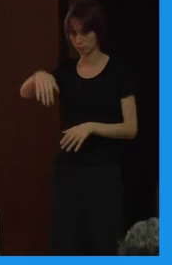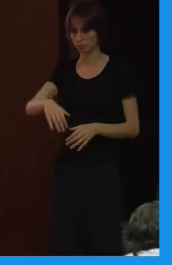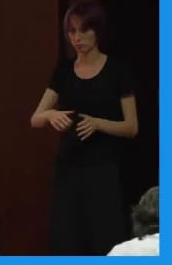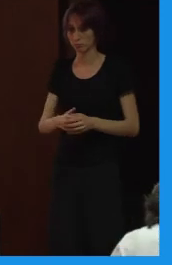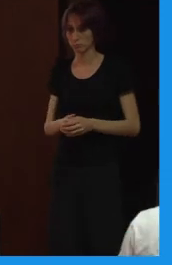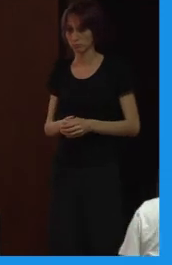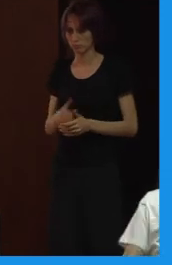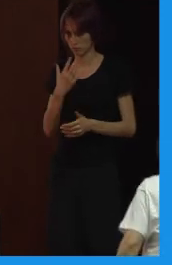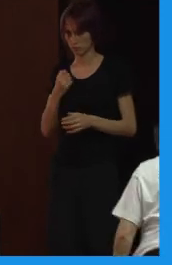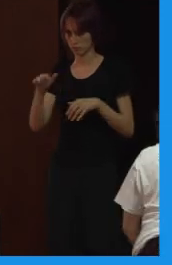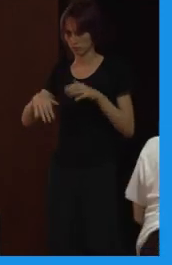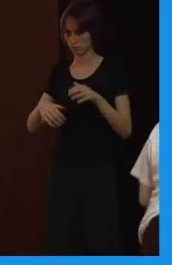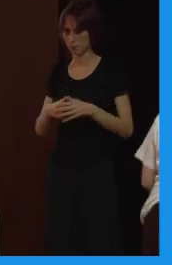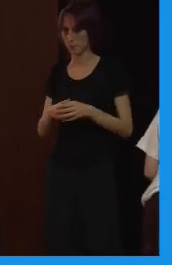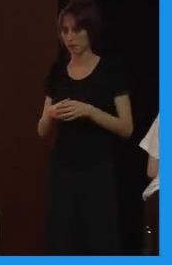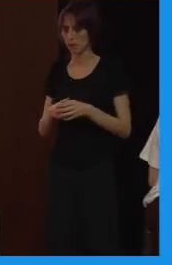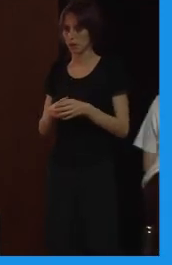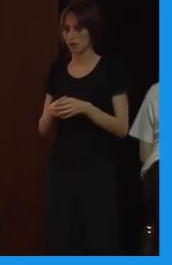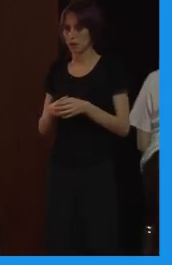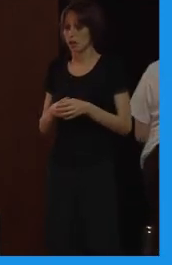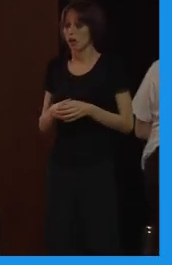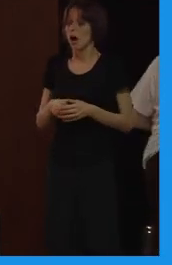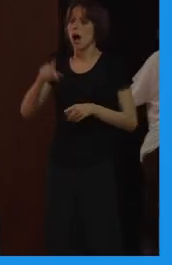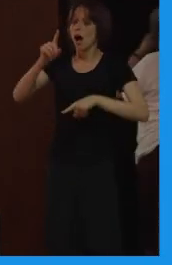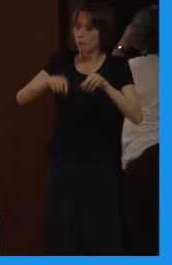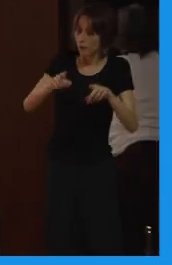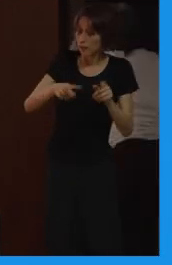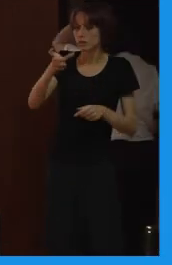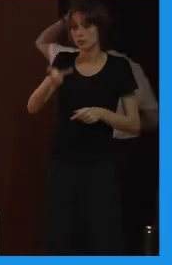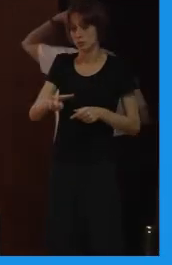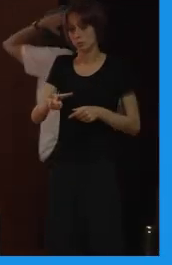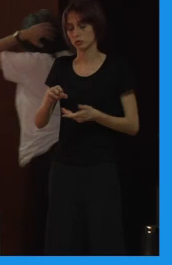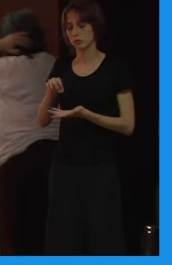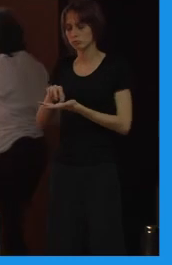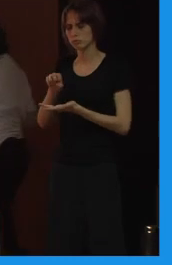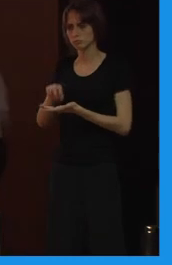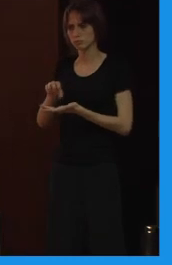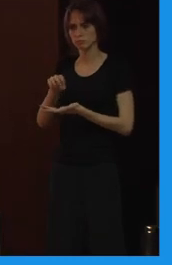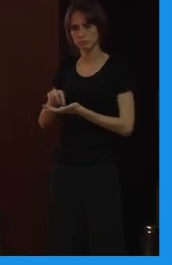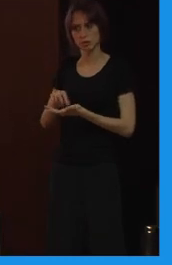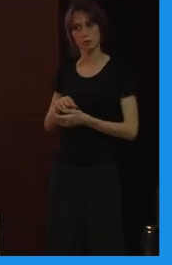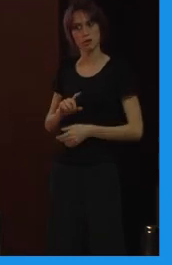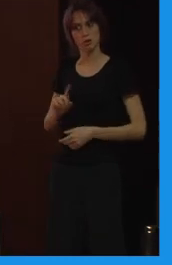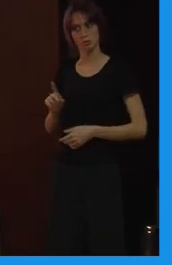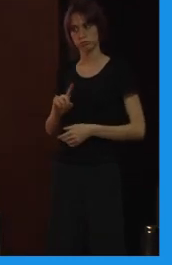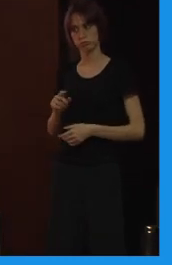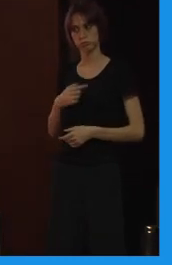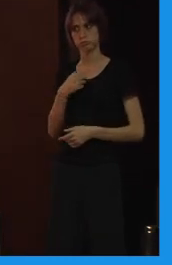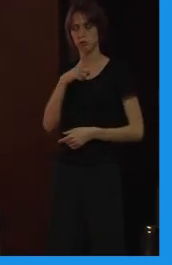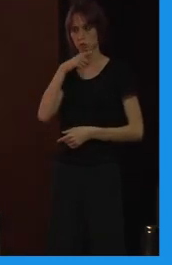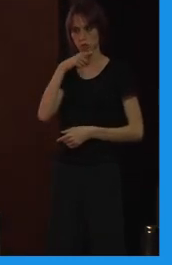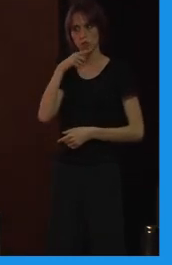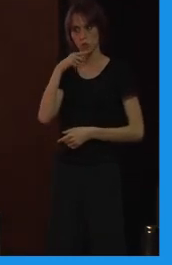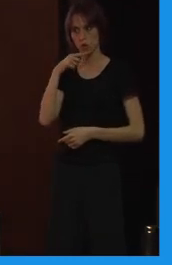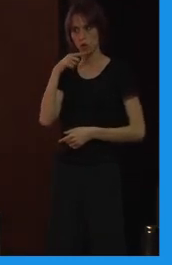molestias dolorosas. Entonces hay que buscar aquagym, natación, que es un gran ejercicio.